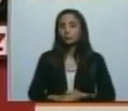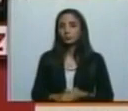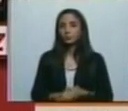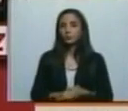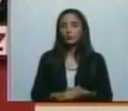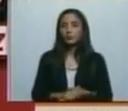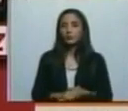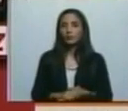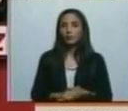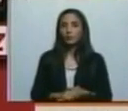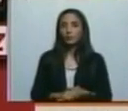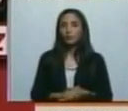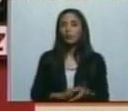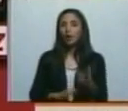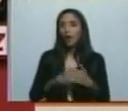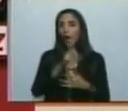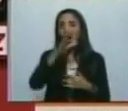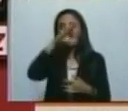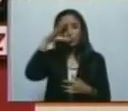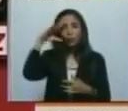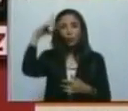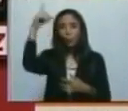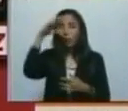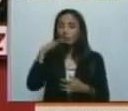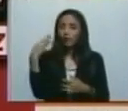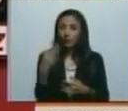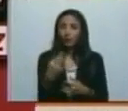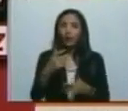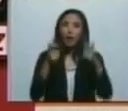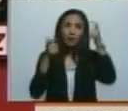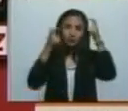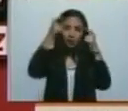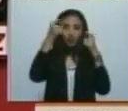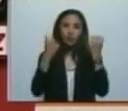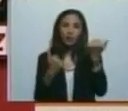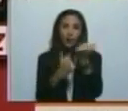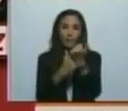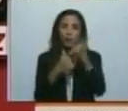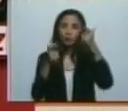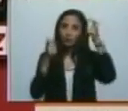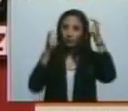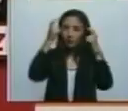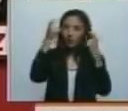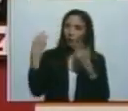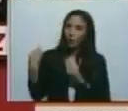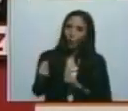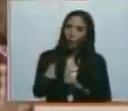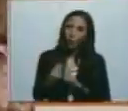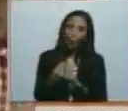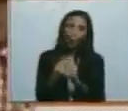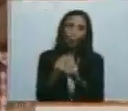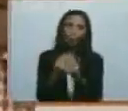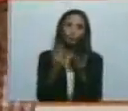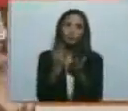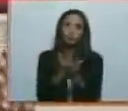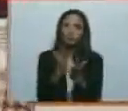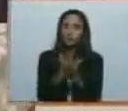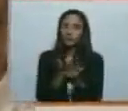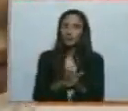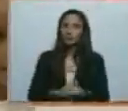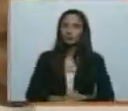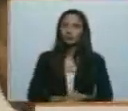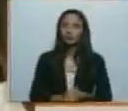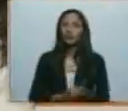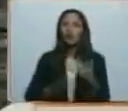eclesiástica, Dios es chavista, nos acompaña y está con nosotros y siempre va a estar con nosotros porque Dios está